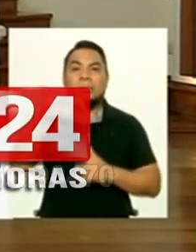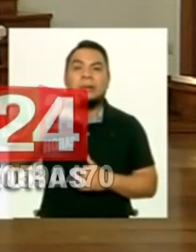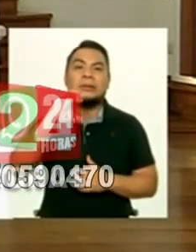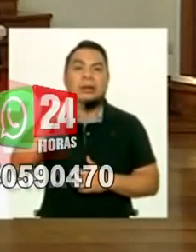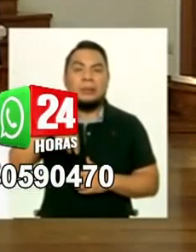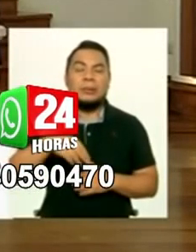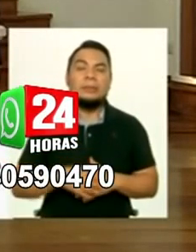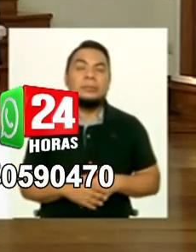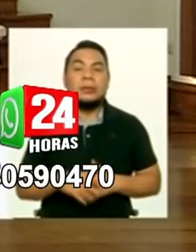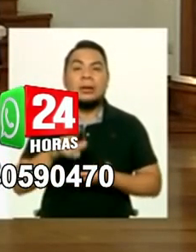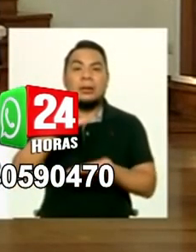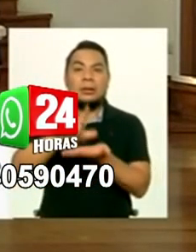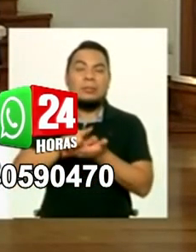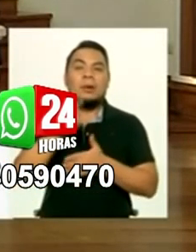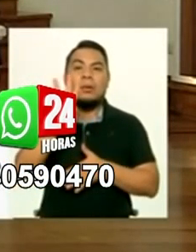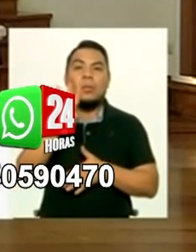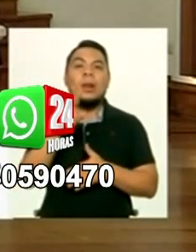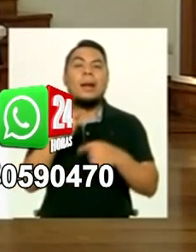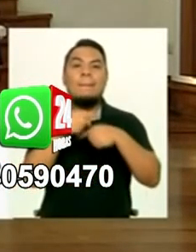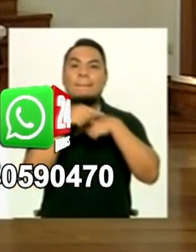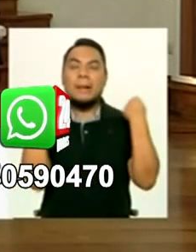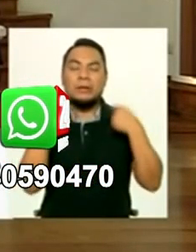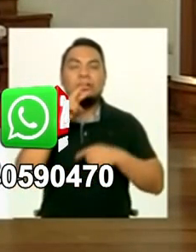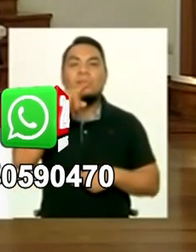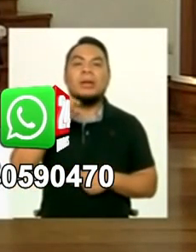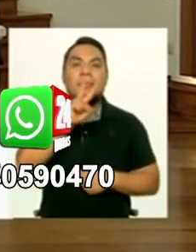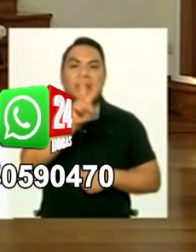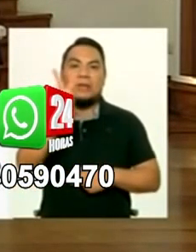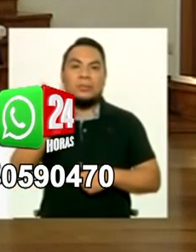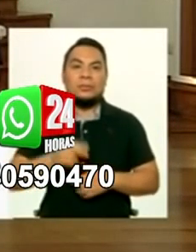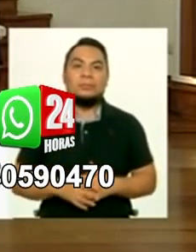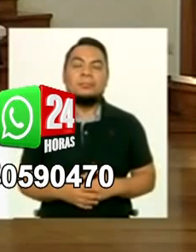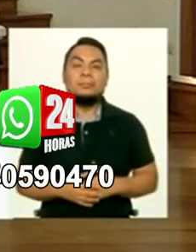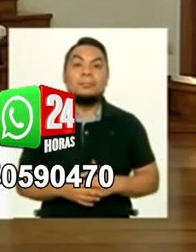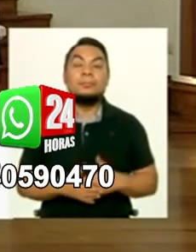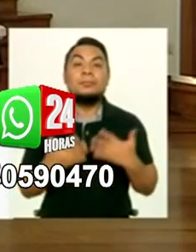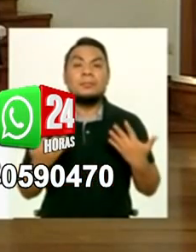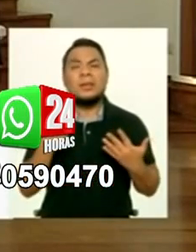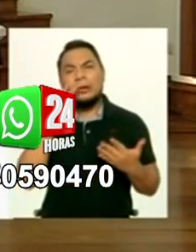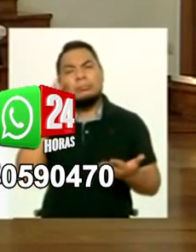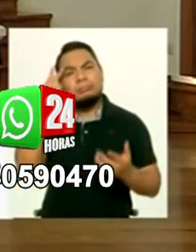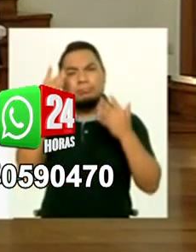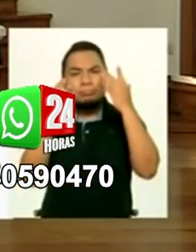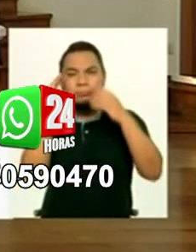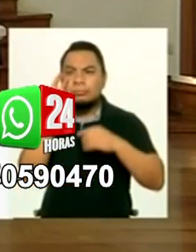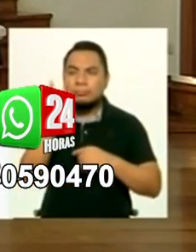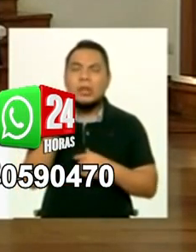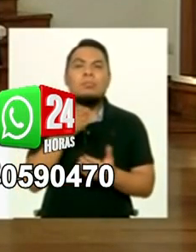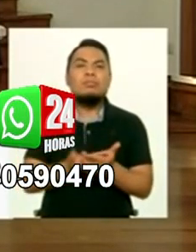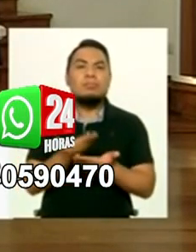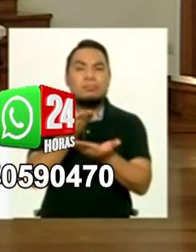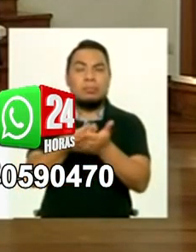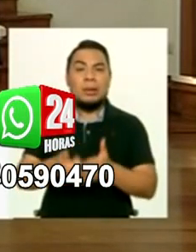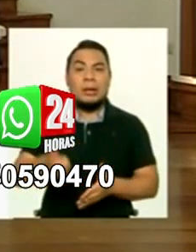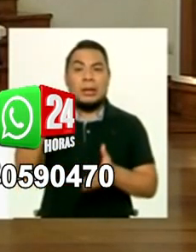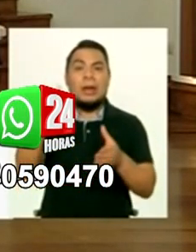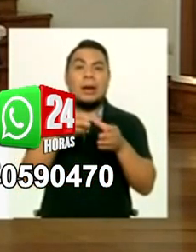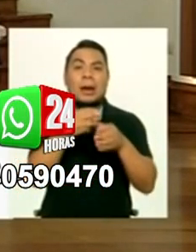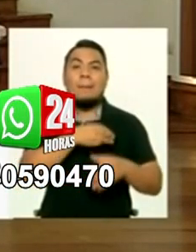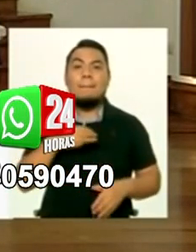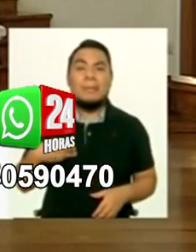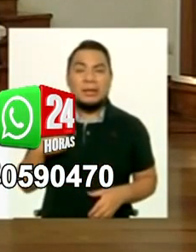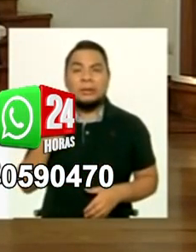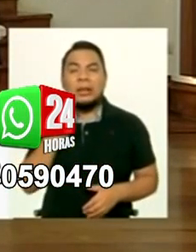PCM, Lima, 4 de marzo de 2022. Vista la propuesta del señor Presidente del Consejo de